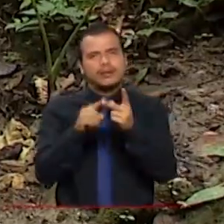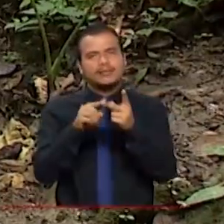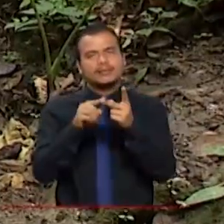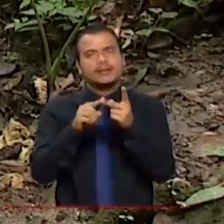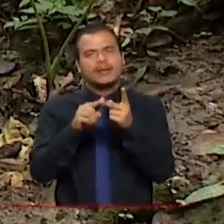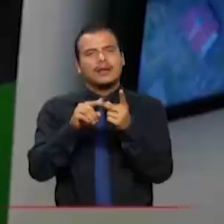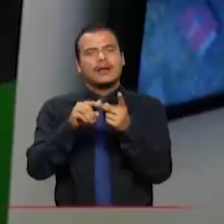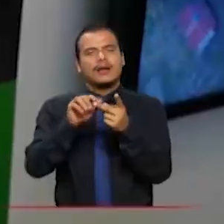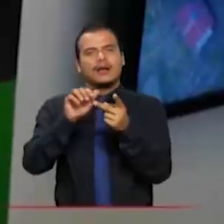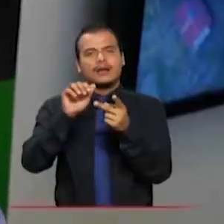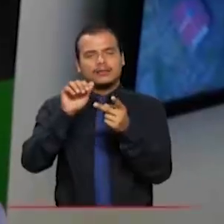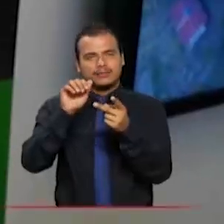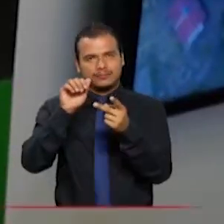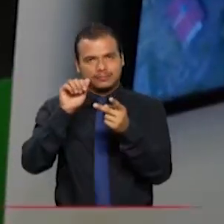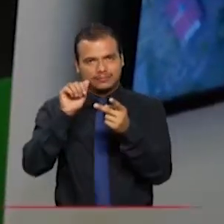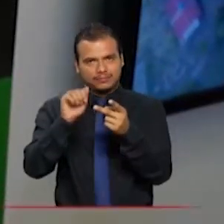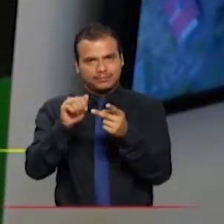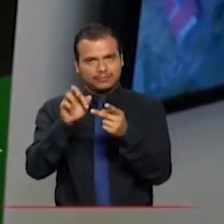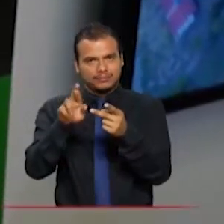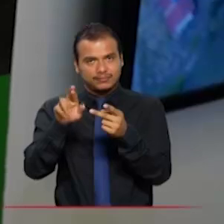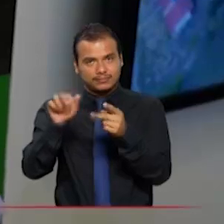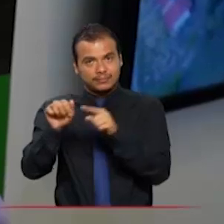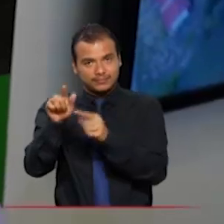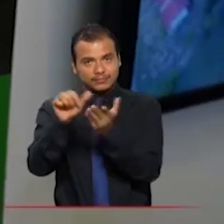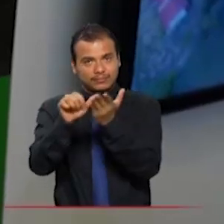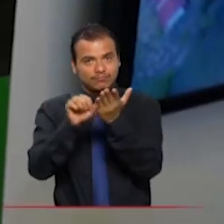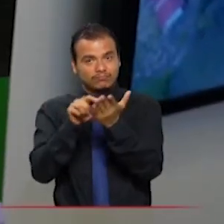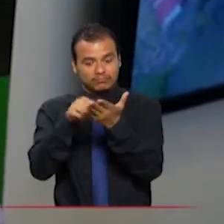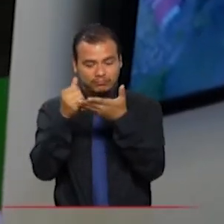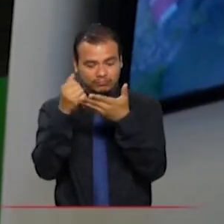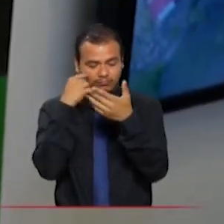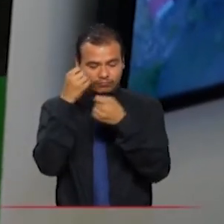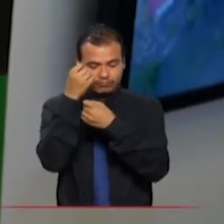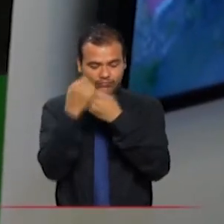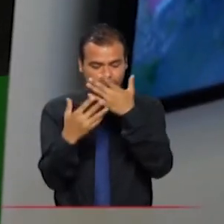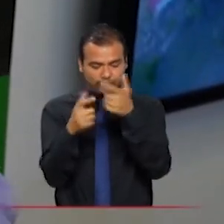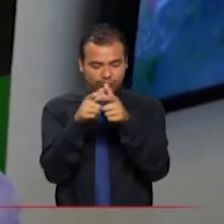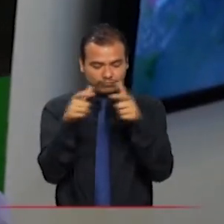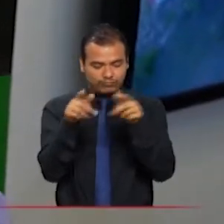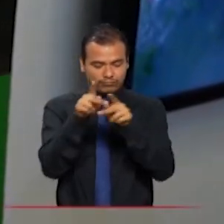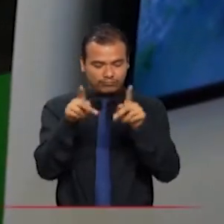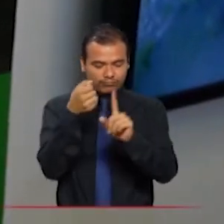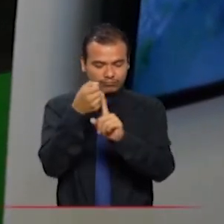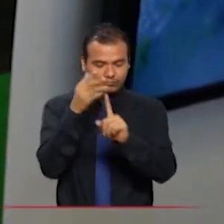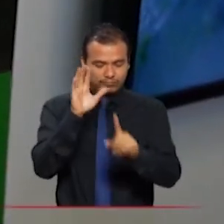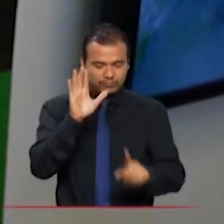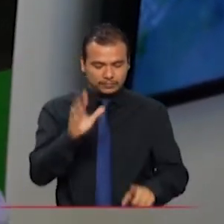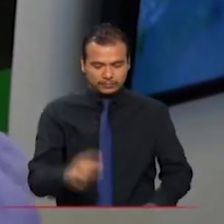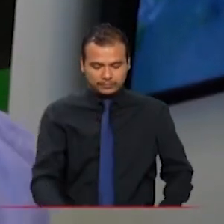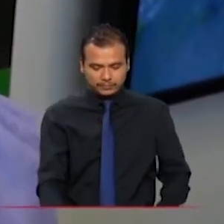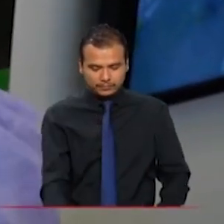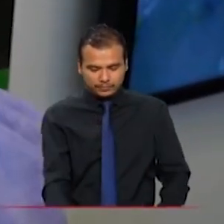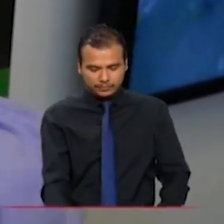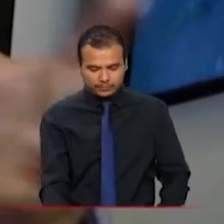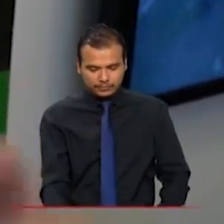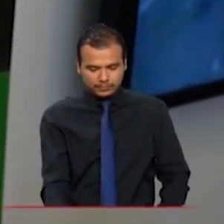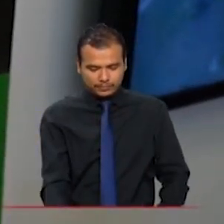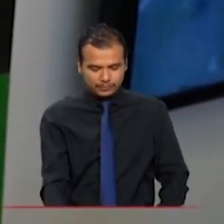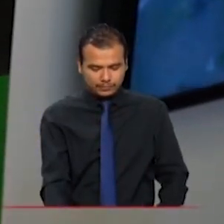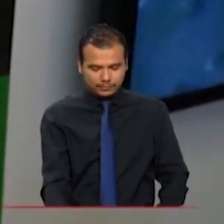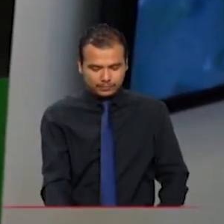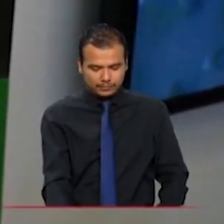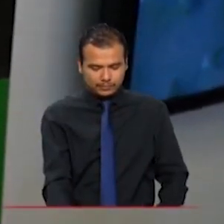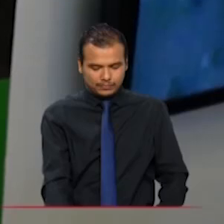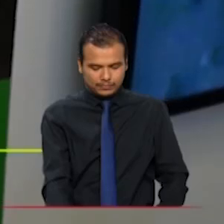agua. La importancia de trabajar articulados, de entender que proteger la biodiversidad, los recursos naturales del país, tienes que